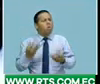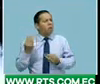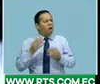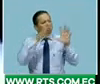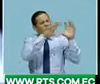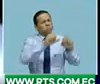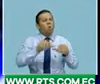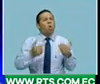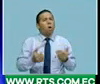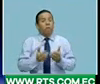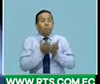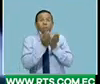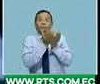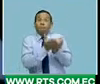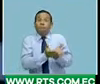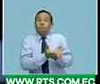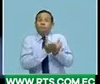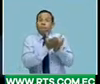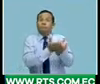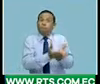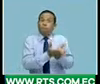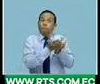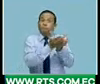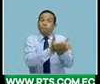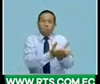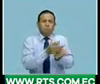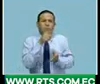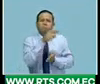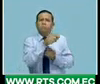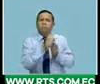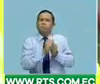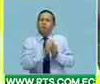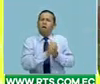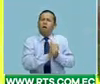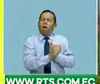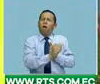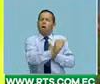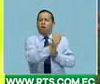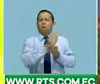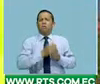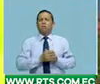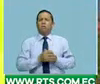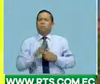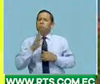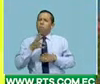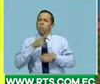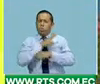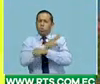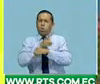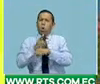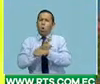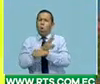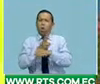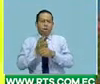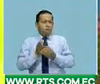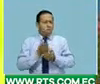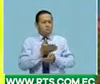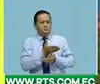puesto que el sujeto se encontraba en un lugar de difícil acceso. En aproximadamente de 2 horas hasta que llegaron a